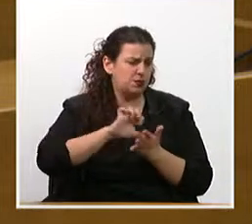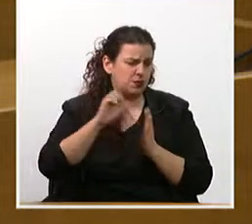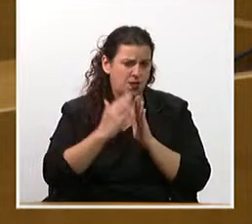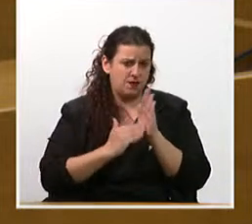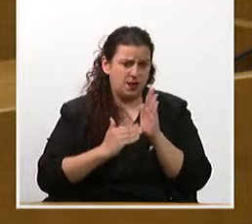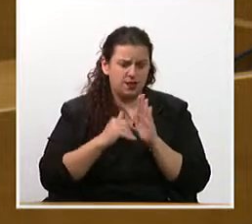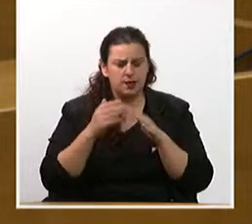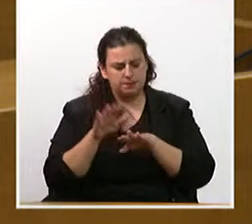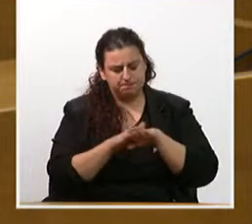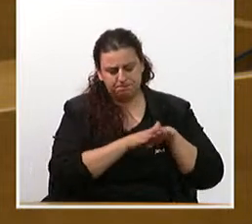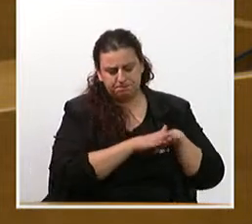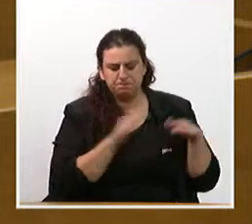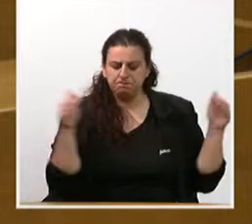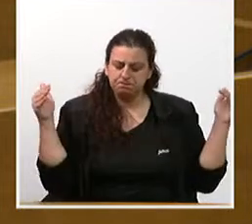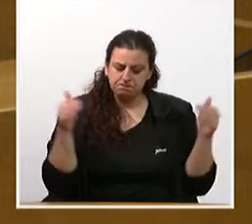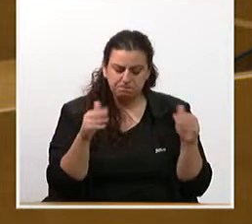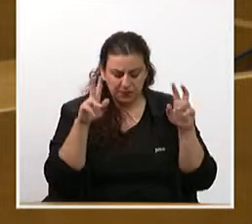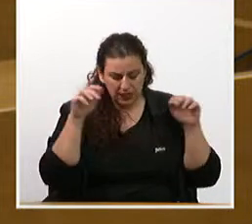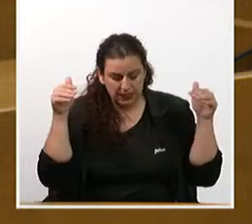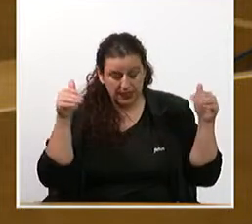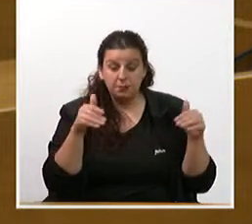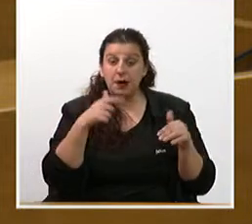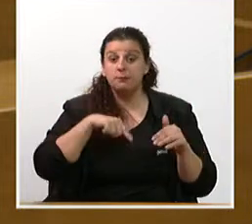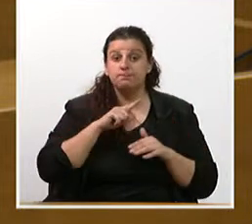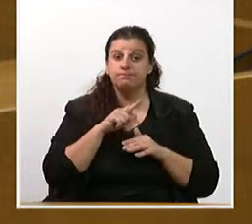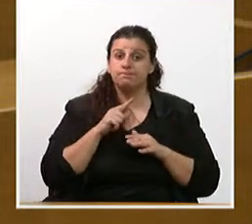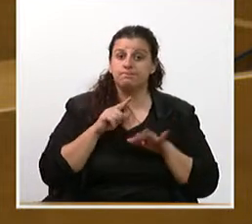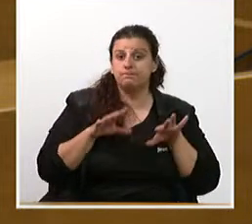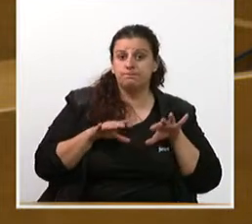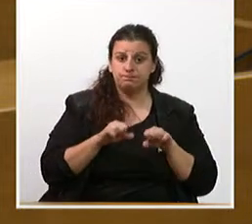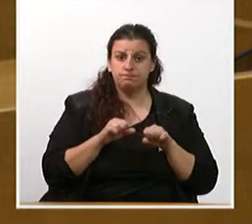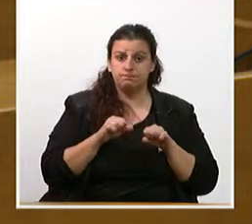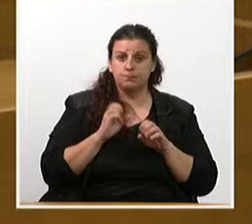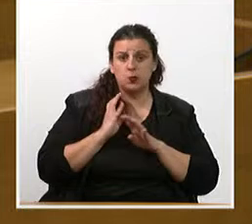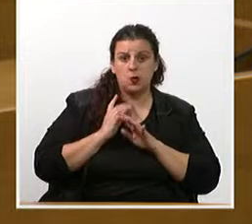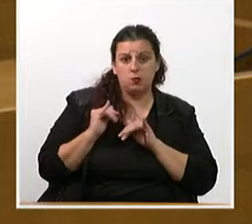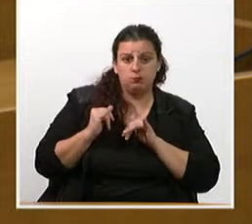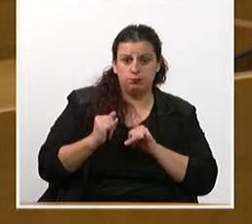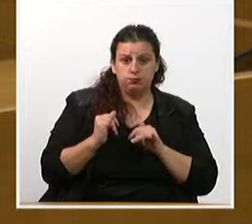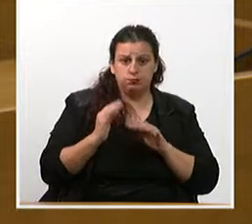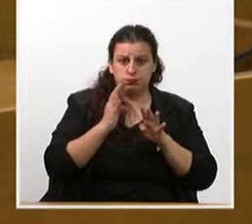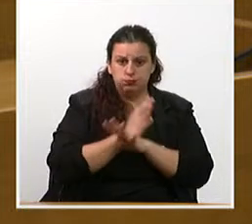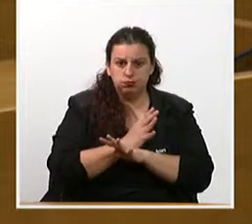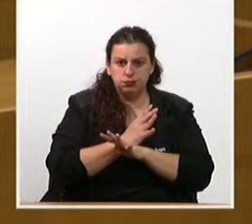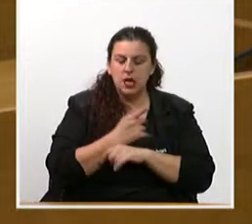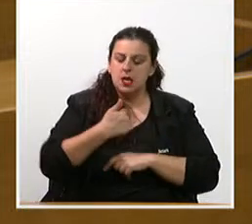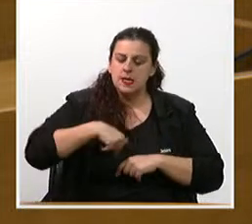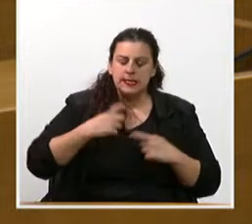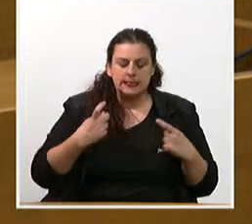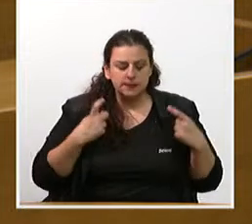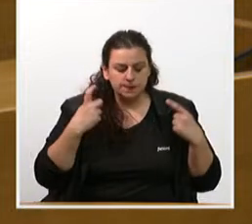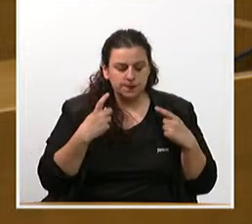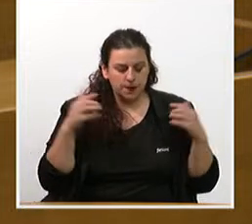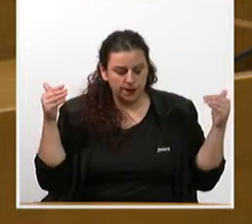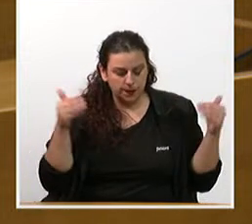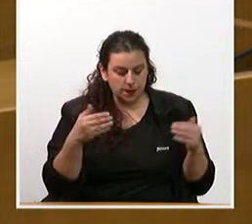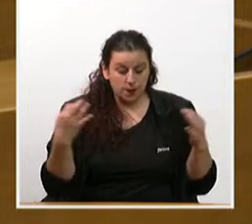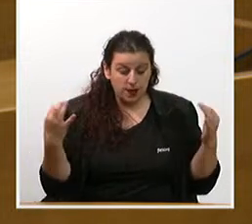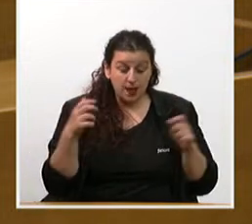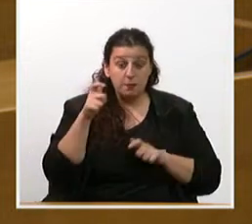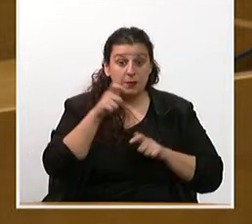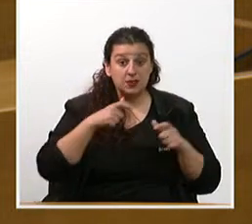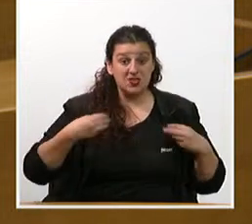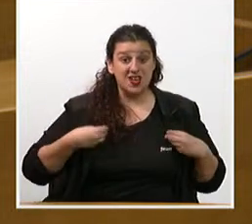materia desde el principio de nuestro mandato hemos centrado nuestros esfuerzos en conseguir que todos los que vivimos en esta región